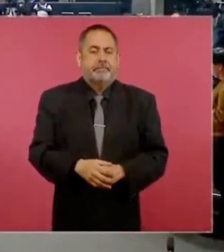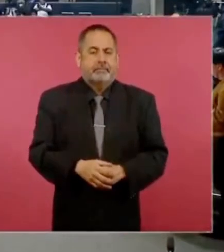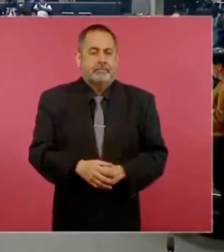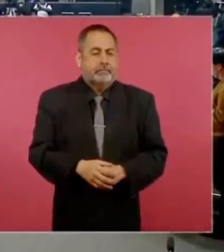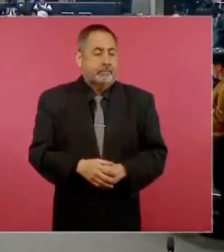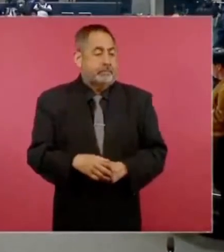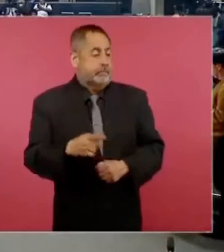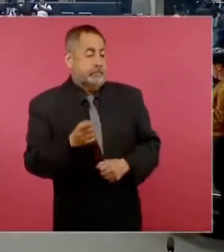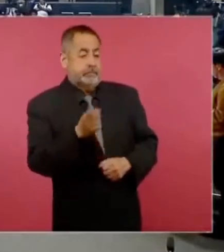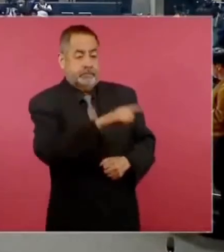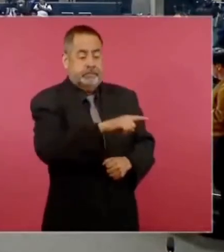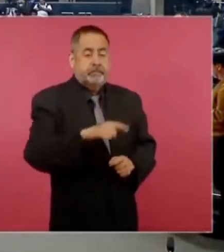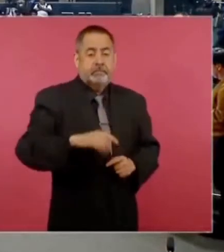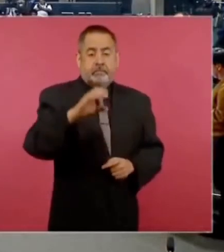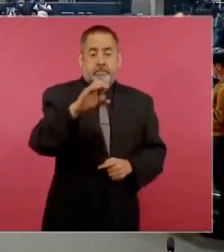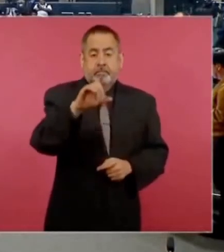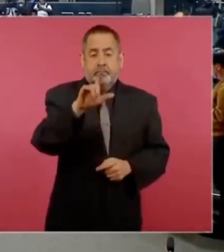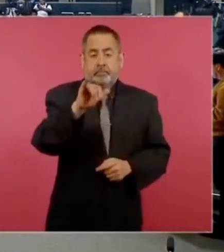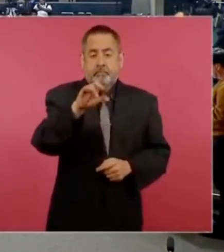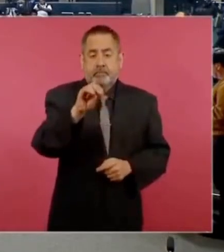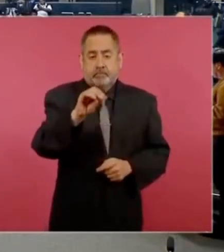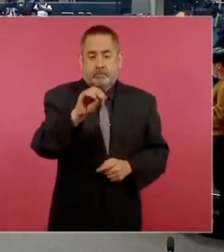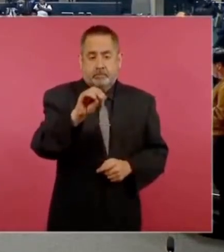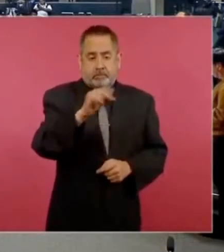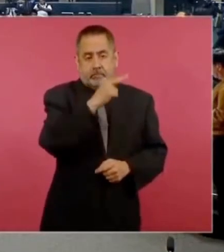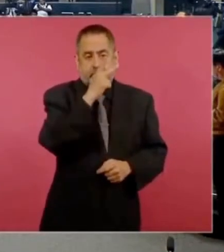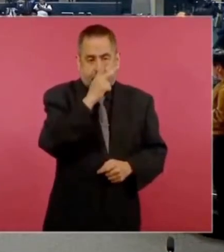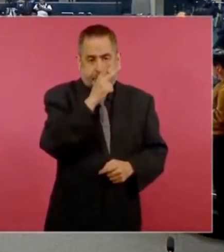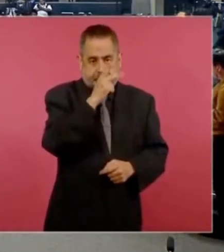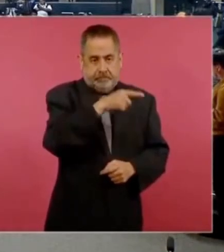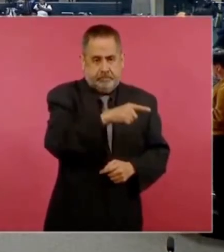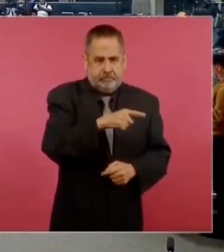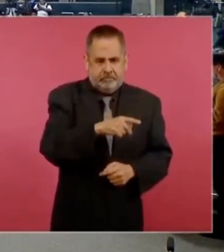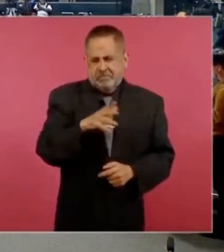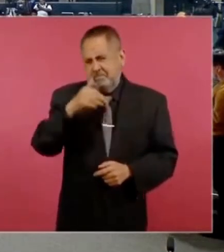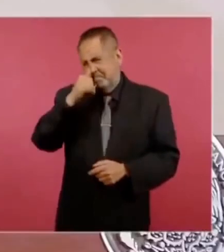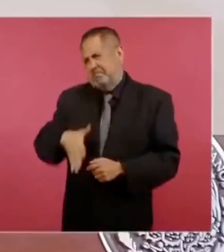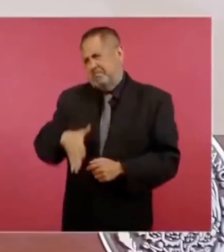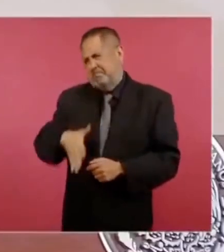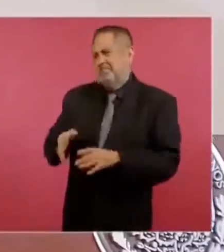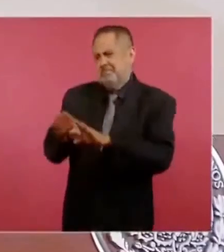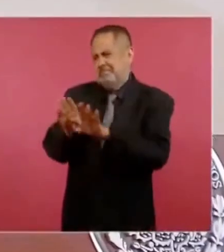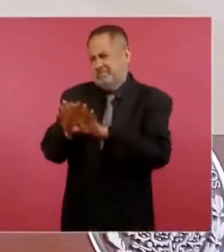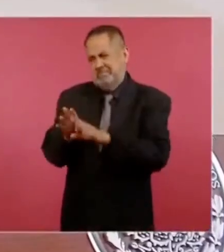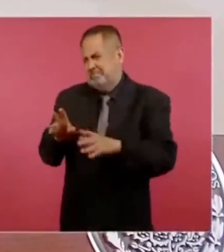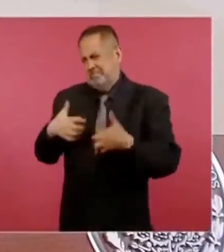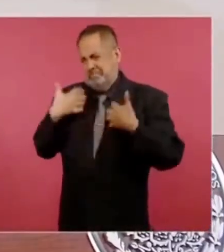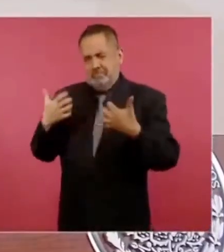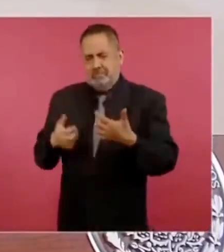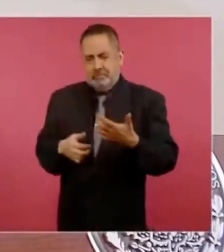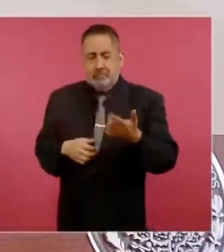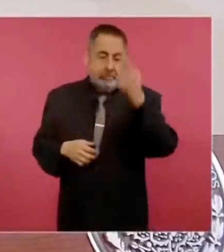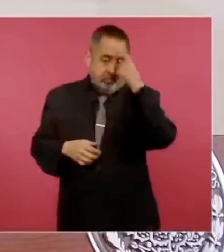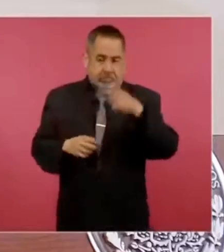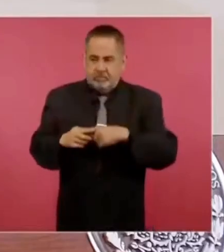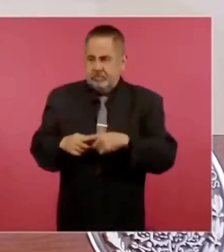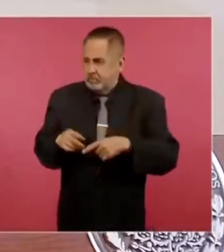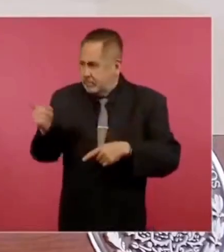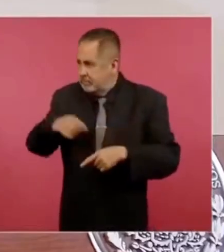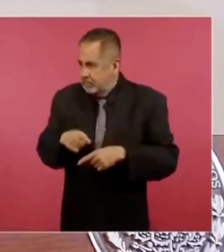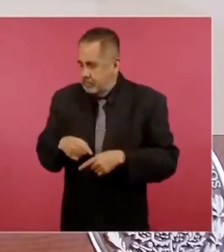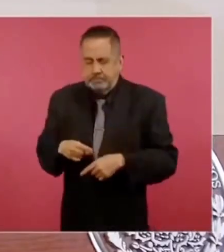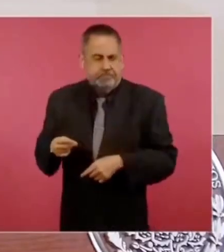Claudio X González, padre, le replicó molesto. Yo creo que hasta lo querían